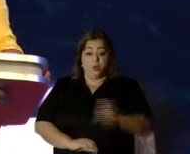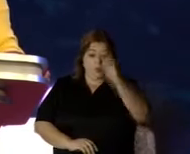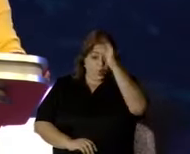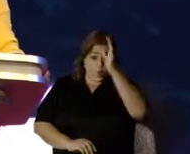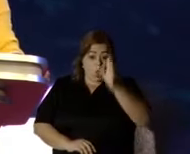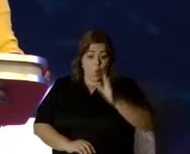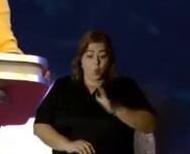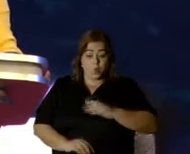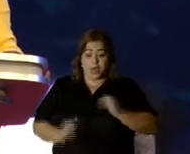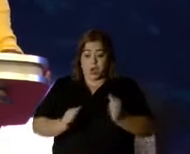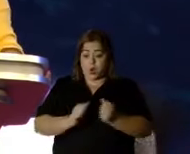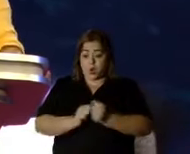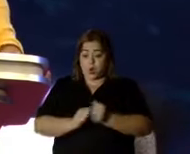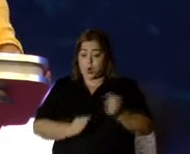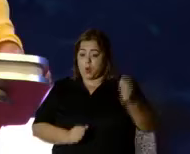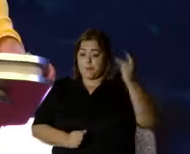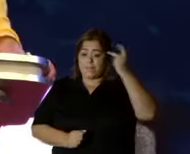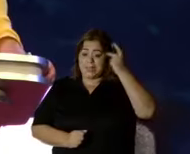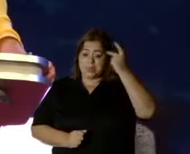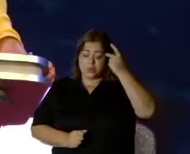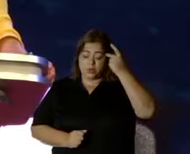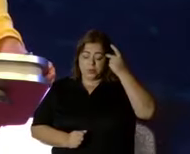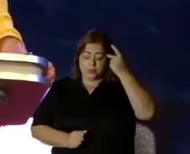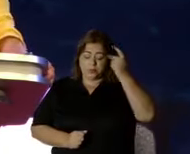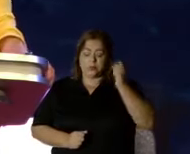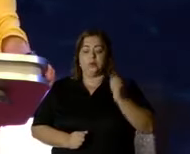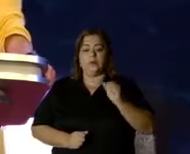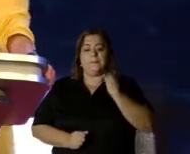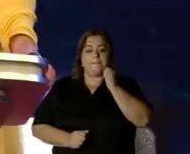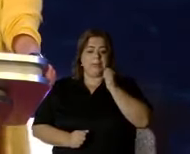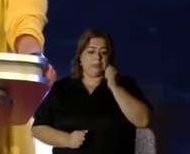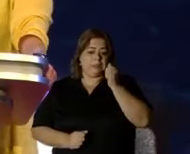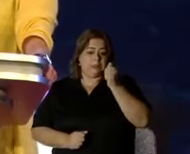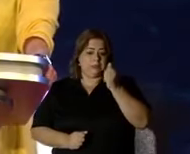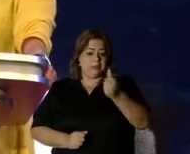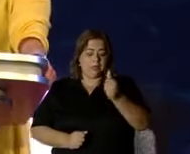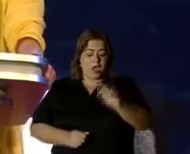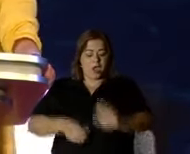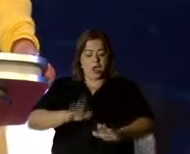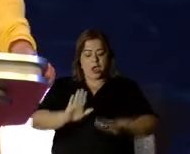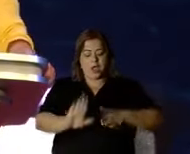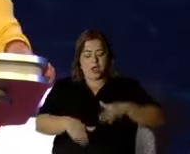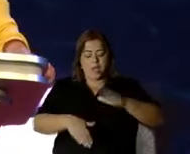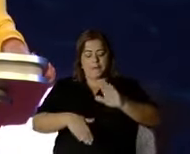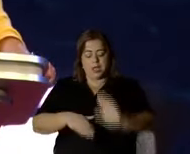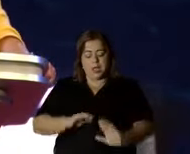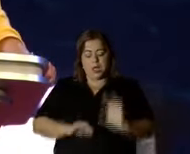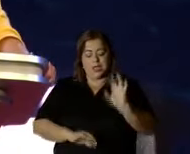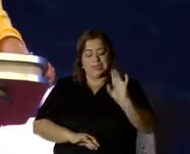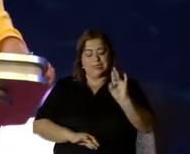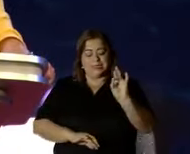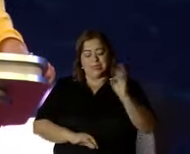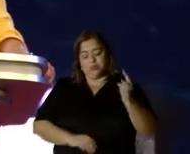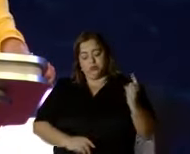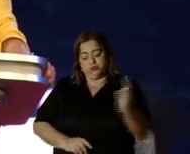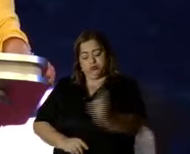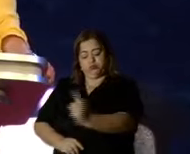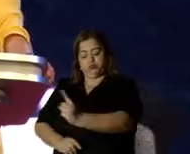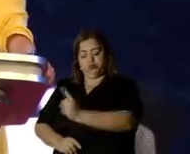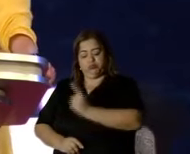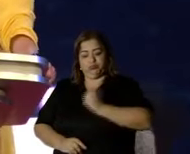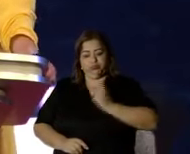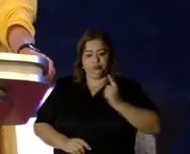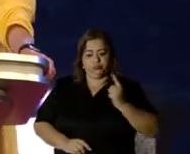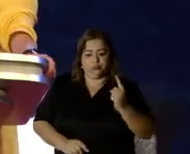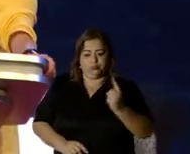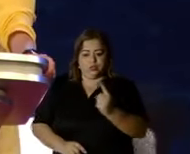de la casa, así que venga y tenga una experiencia maravillosa de adoración. Y también se ejercita y todo eso a los